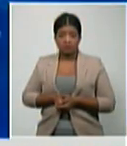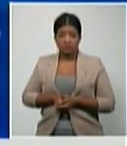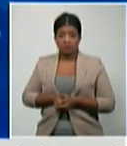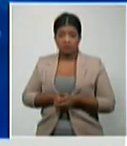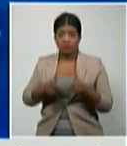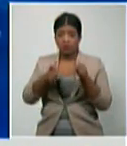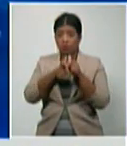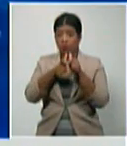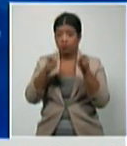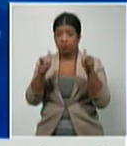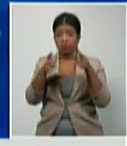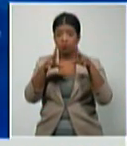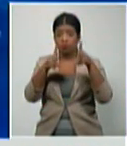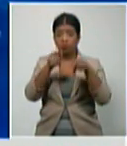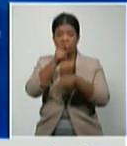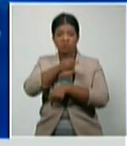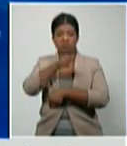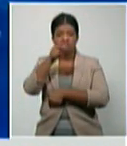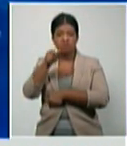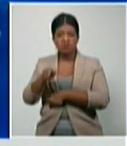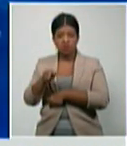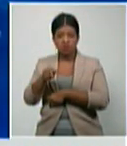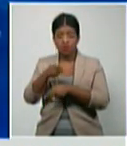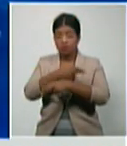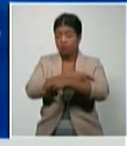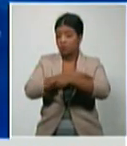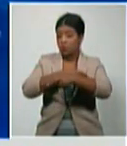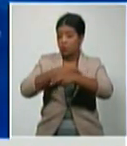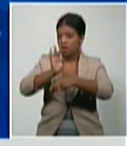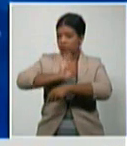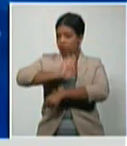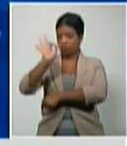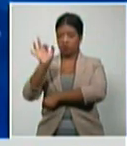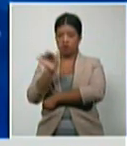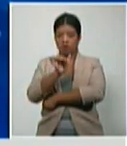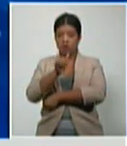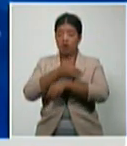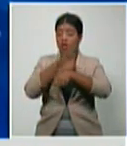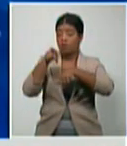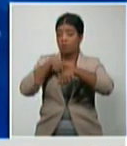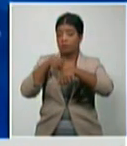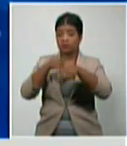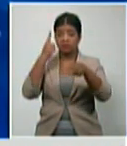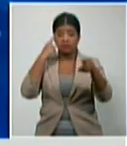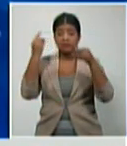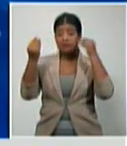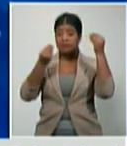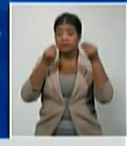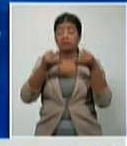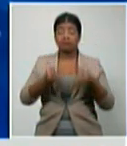casos activos de toda la historia hasta este momento, doctor. Es preocupante en realidad. Sí.